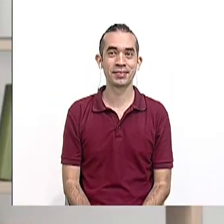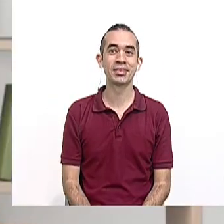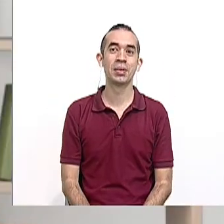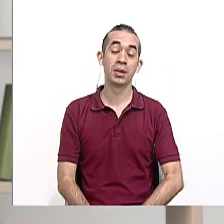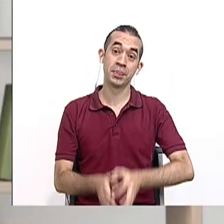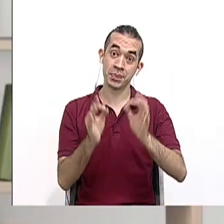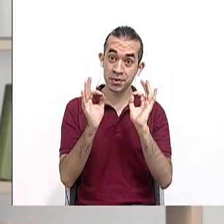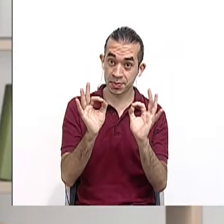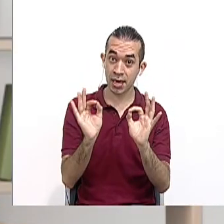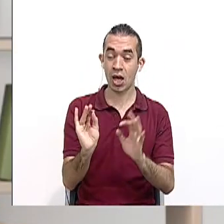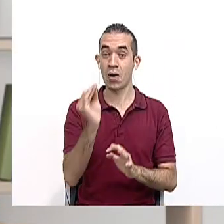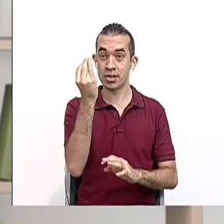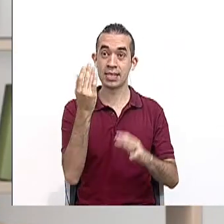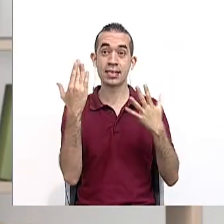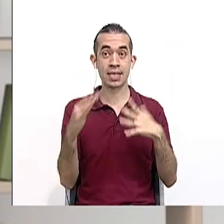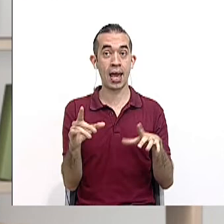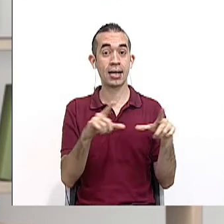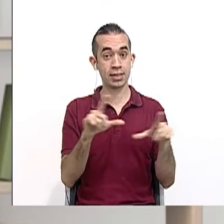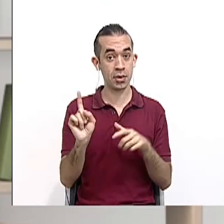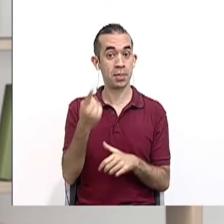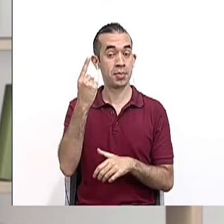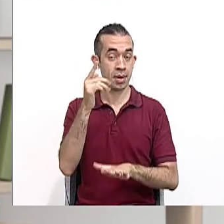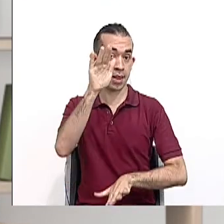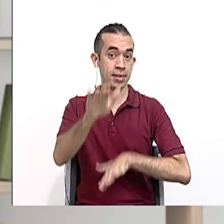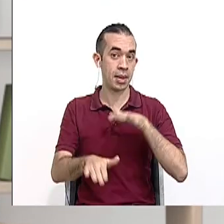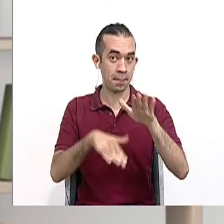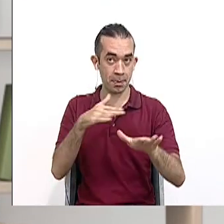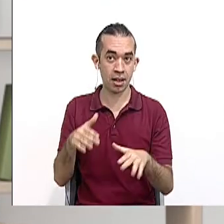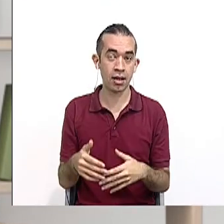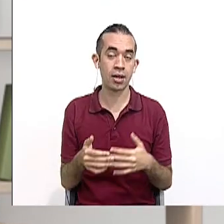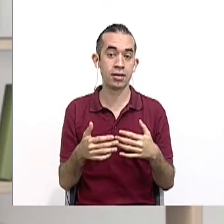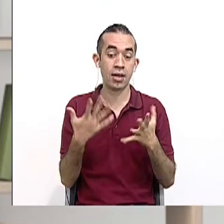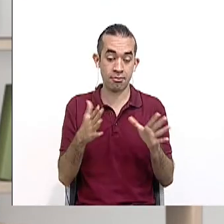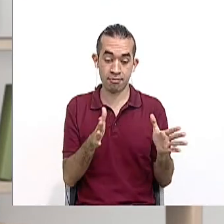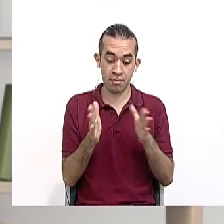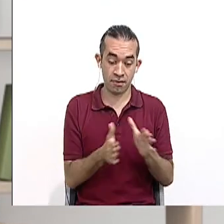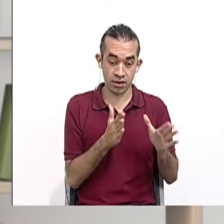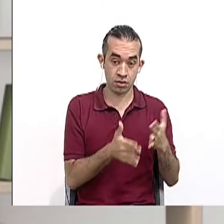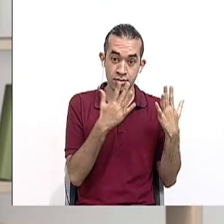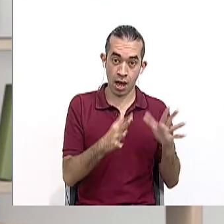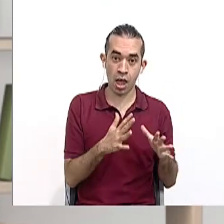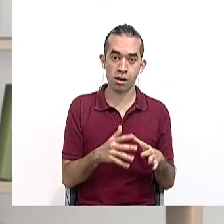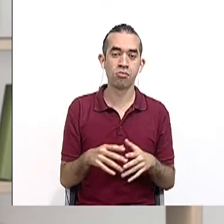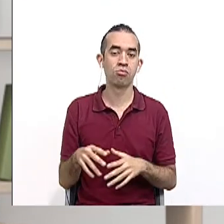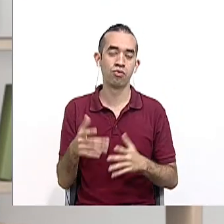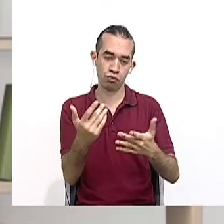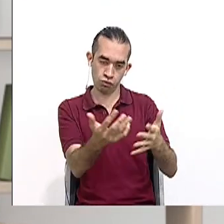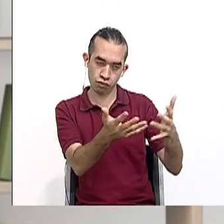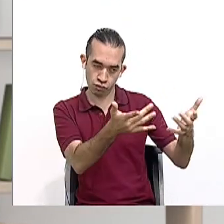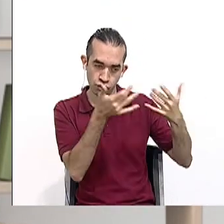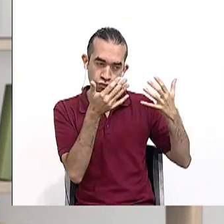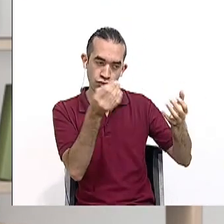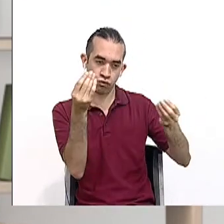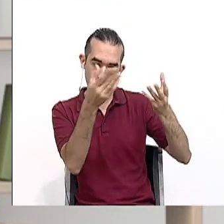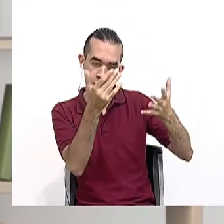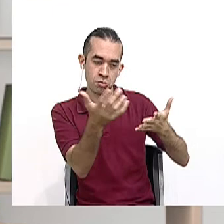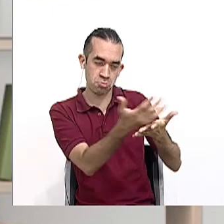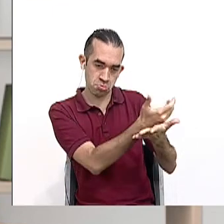Muy bien, jóvenes, ya hicimos nuestra primera etapa. Estamos en la planificación. Revisar documentación, fuentes